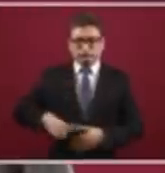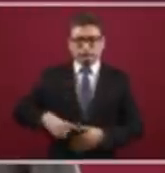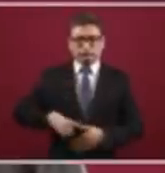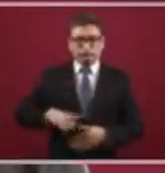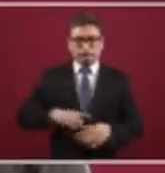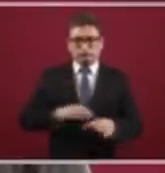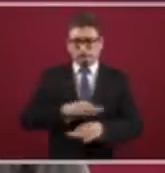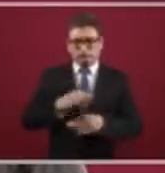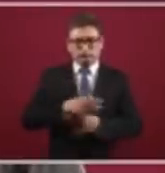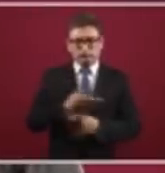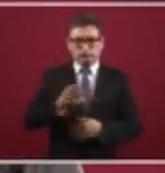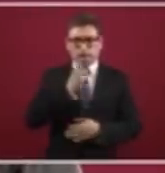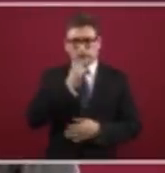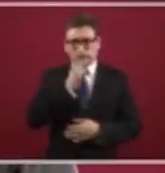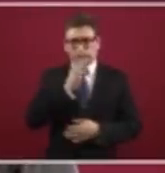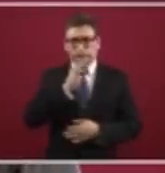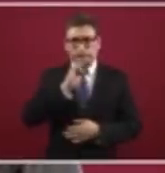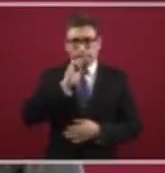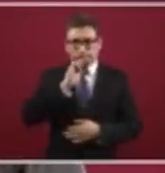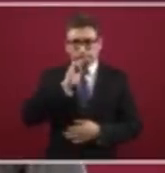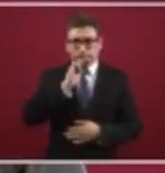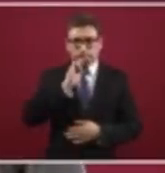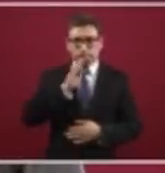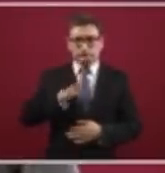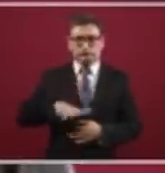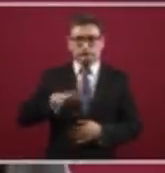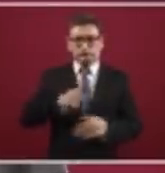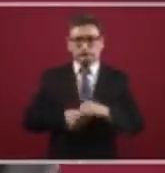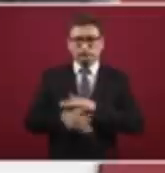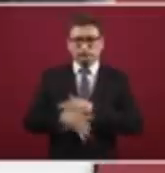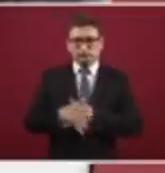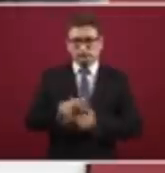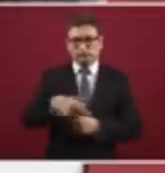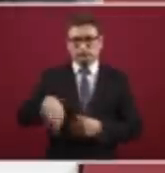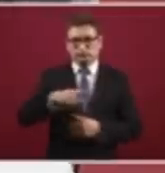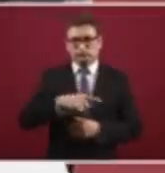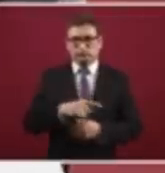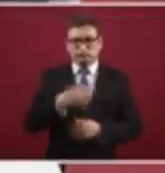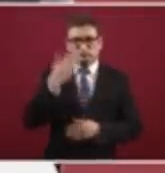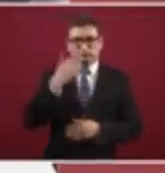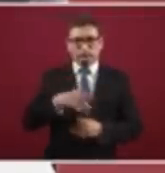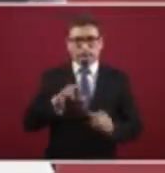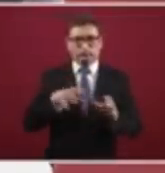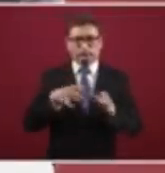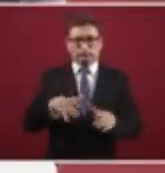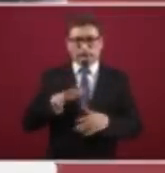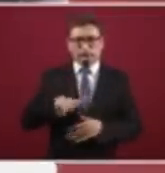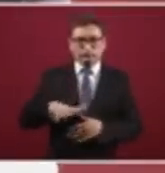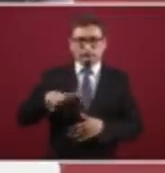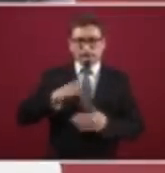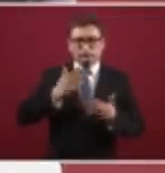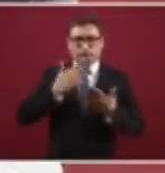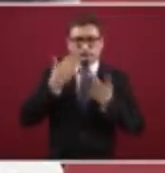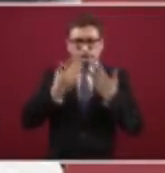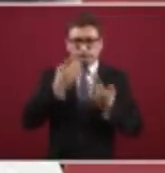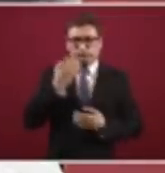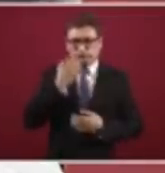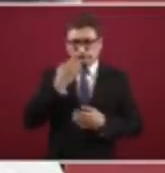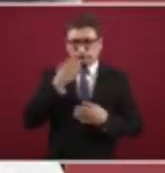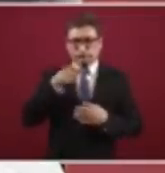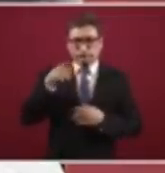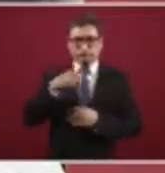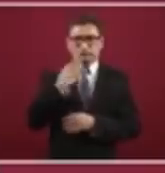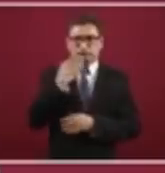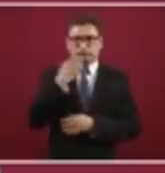con los padres y las madres de ellos sin matar a la isla para con la comunidad normalista pérez cual ha sido burgos